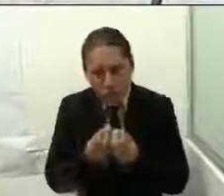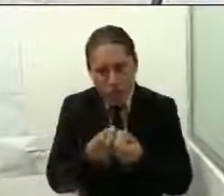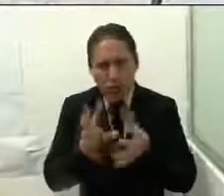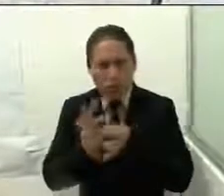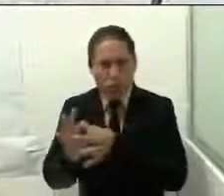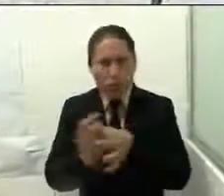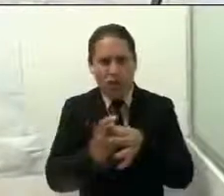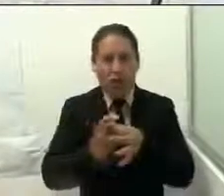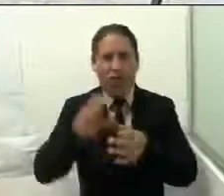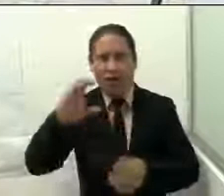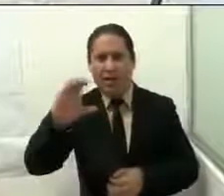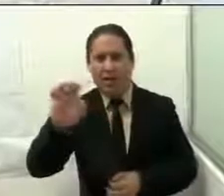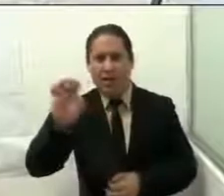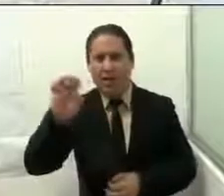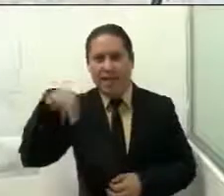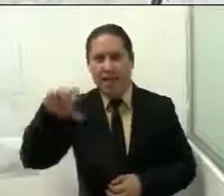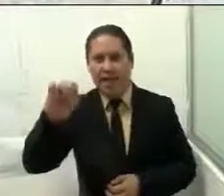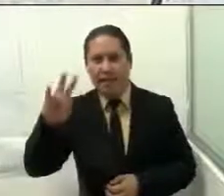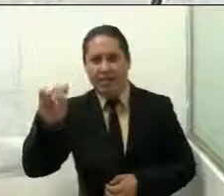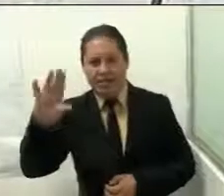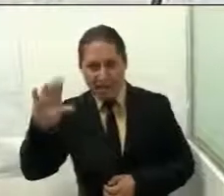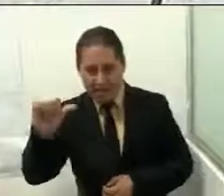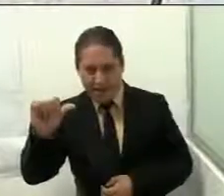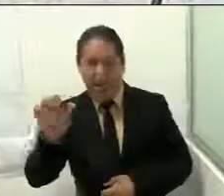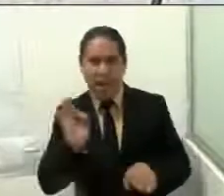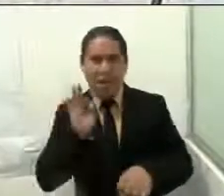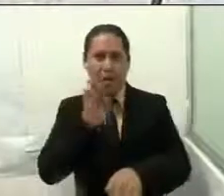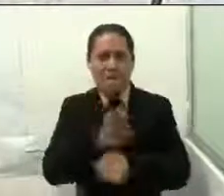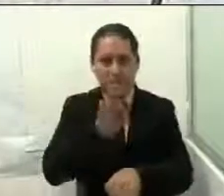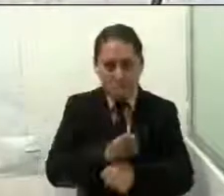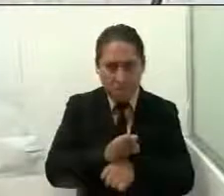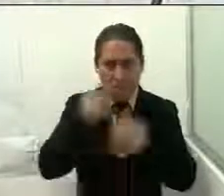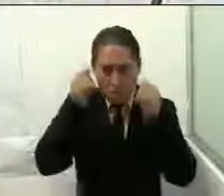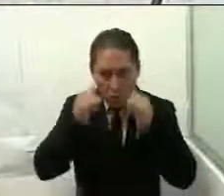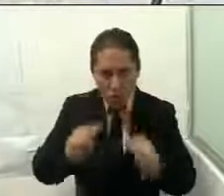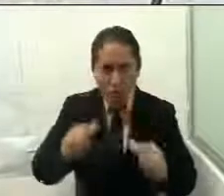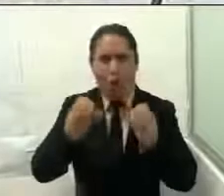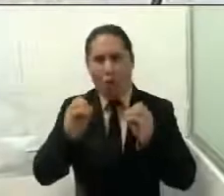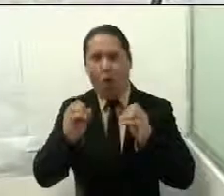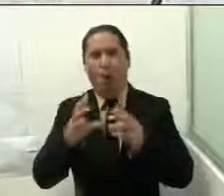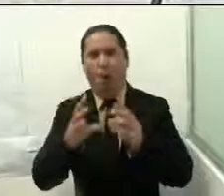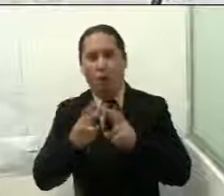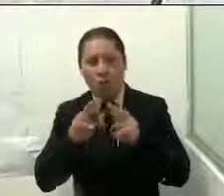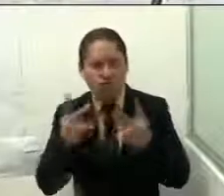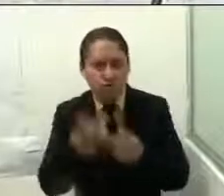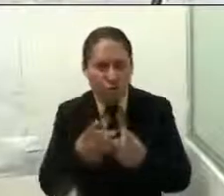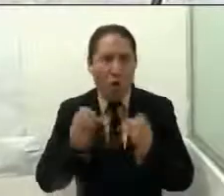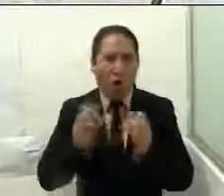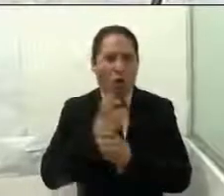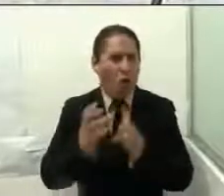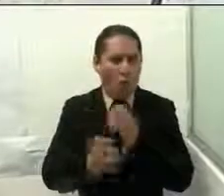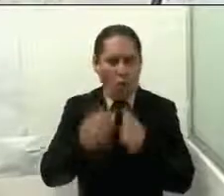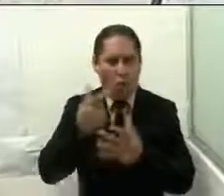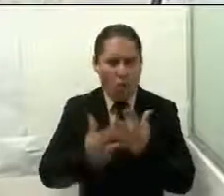a través del comité de fomento y protección pecuaria y de sanidad vegetal se capacitó sobre